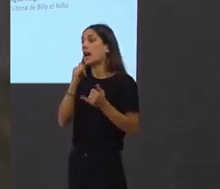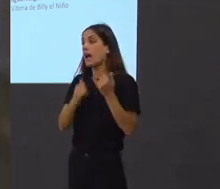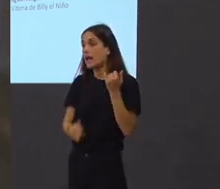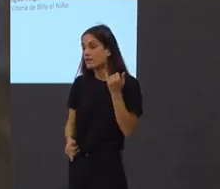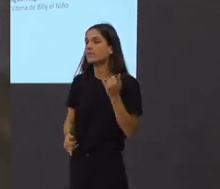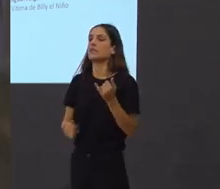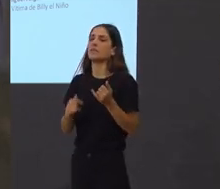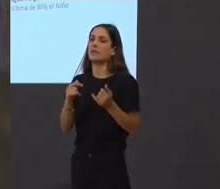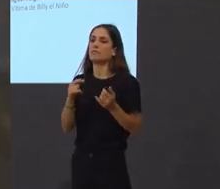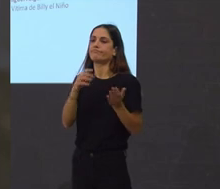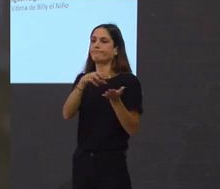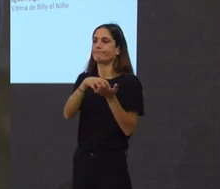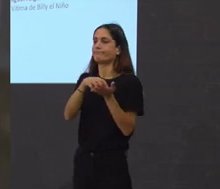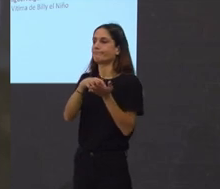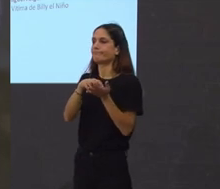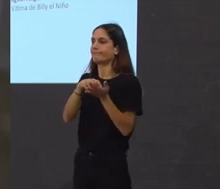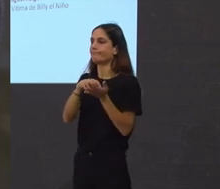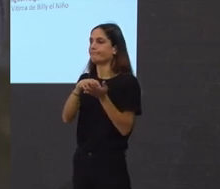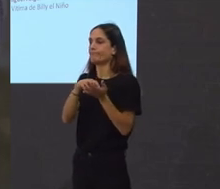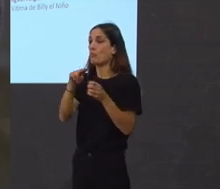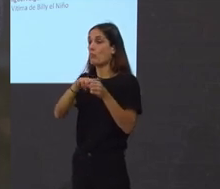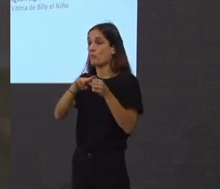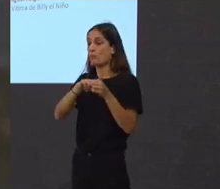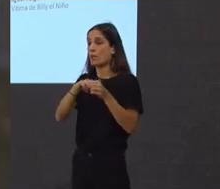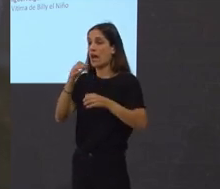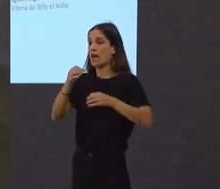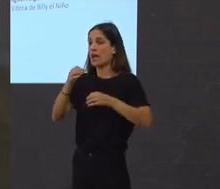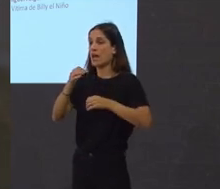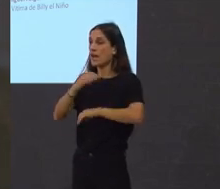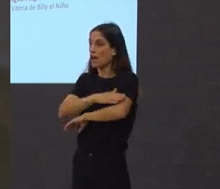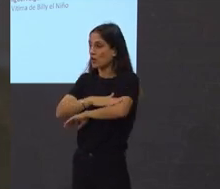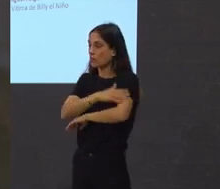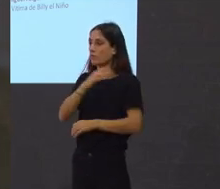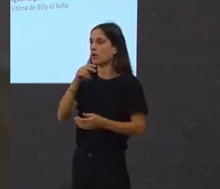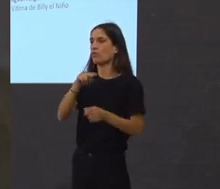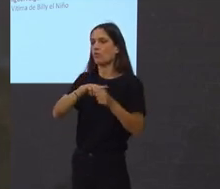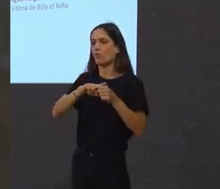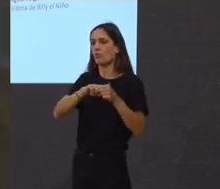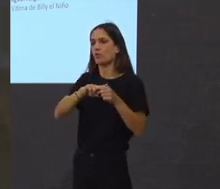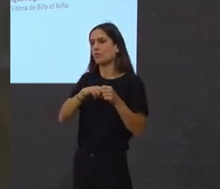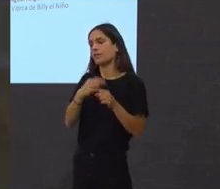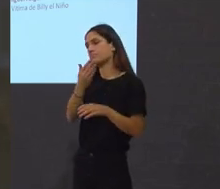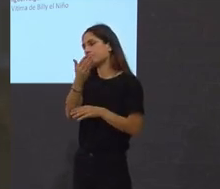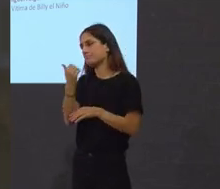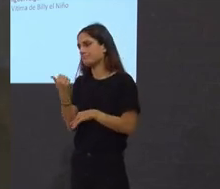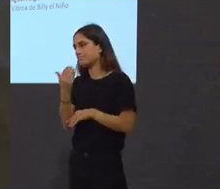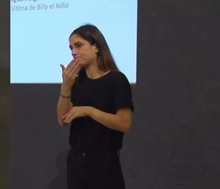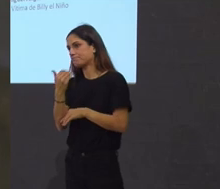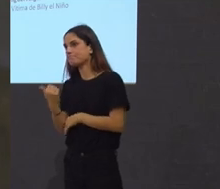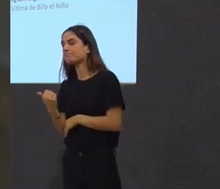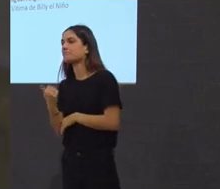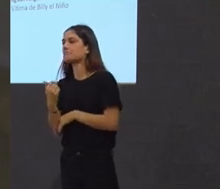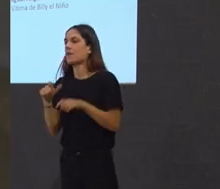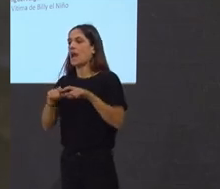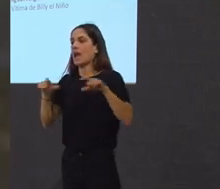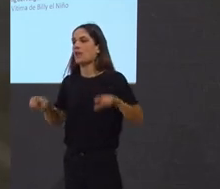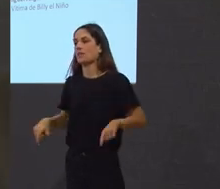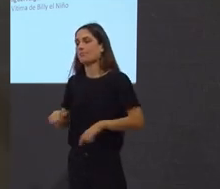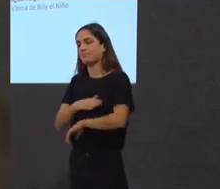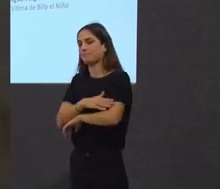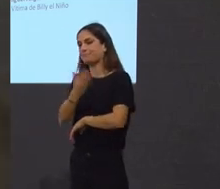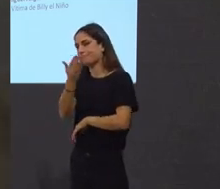nacional de les useres procesaron les pidieron las tradiciones etc y entonces la audiencia nacional